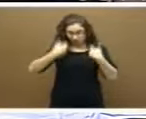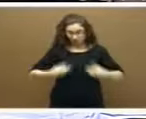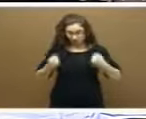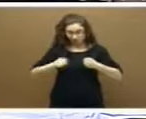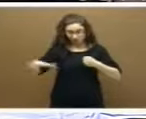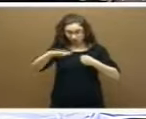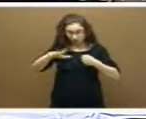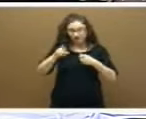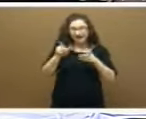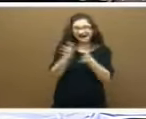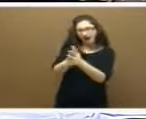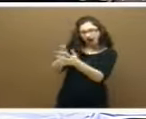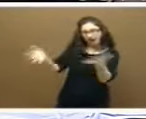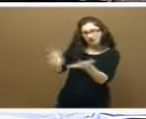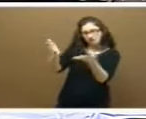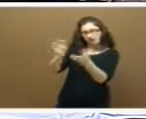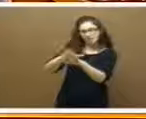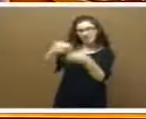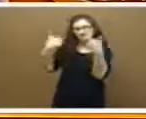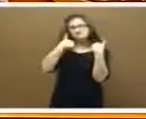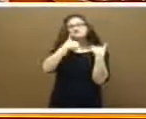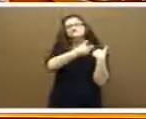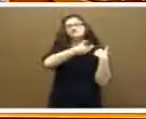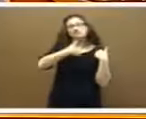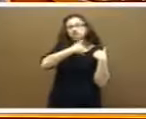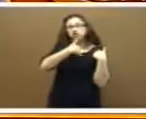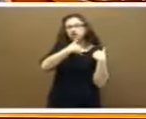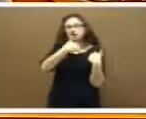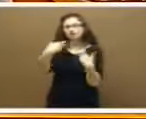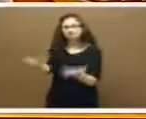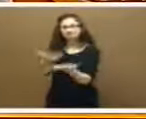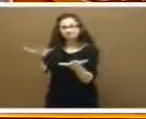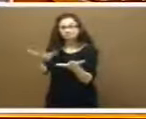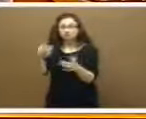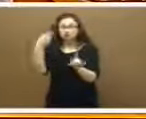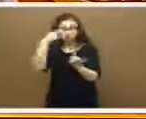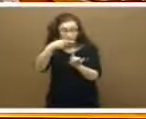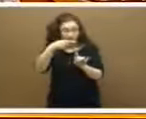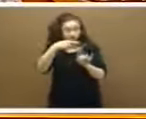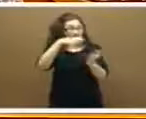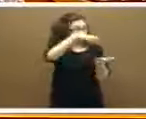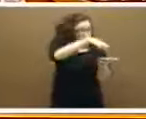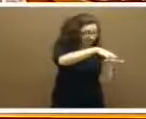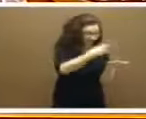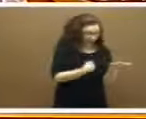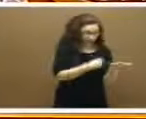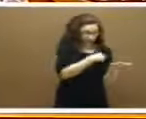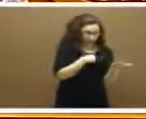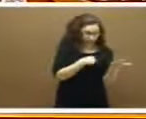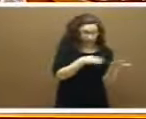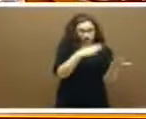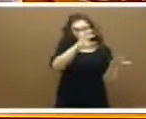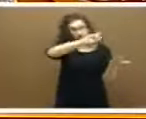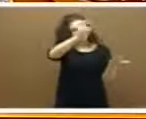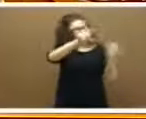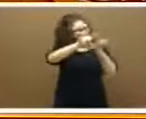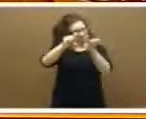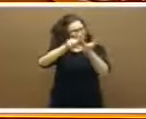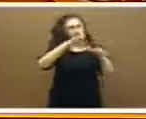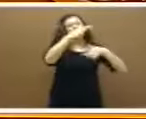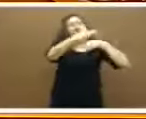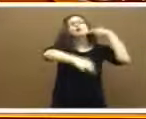que ejerzan sus funciones, que no son otras que favorecer la coordinación entre los centros educativos, sanitarios y otras entidades